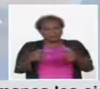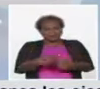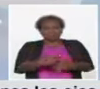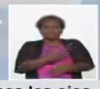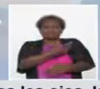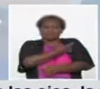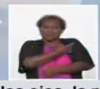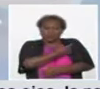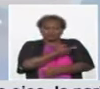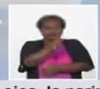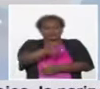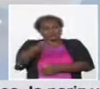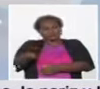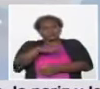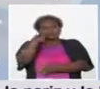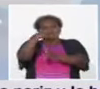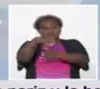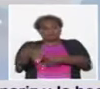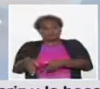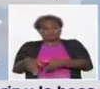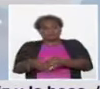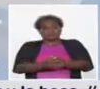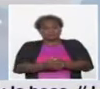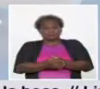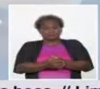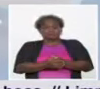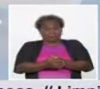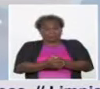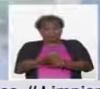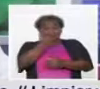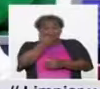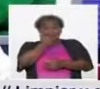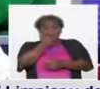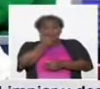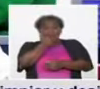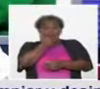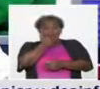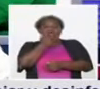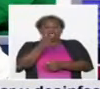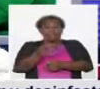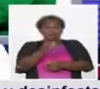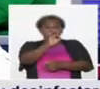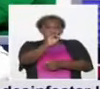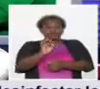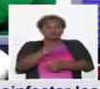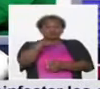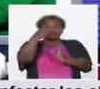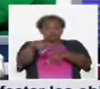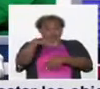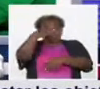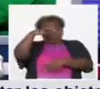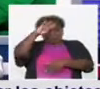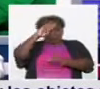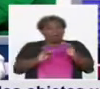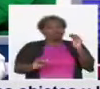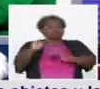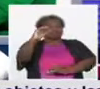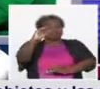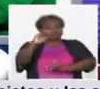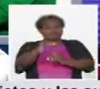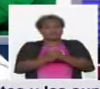personas, y de esa manera la tasa de letalidad de Cuba se incrementa